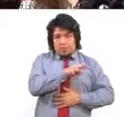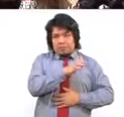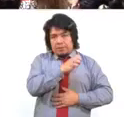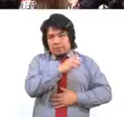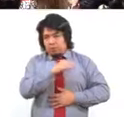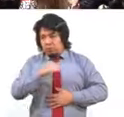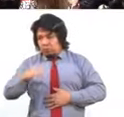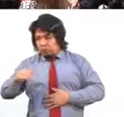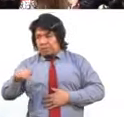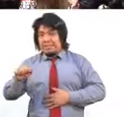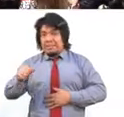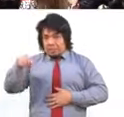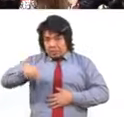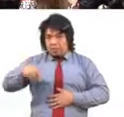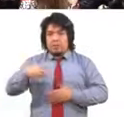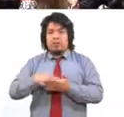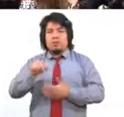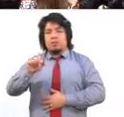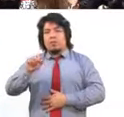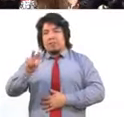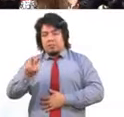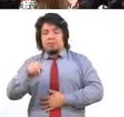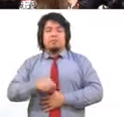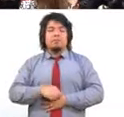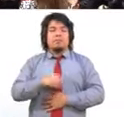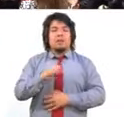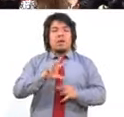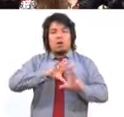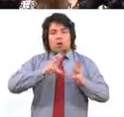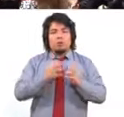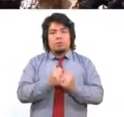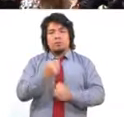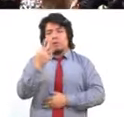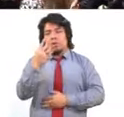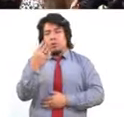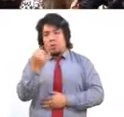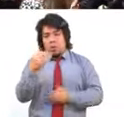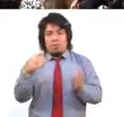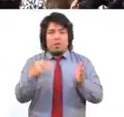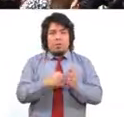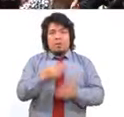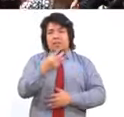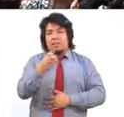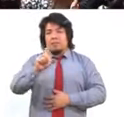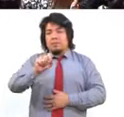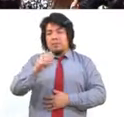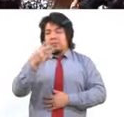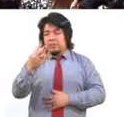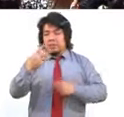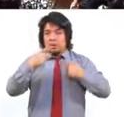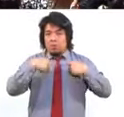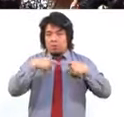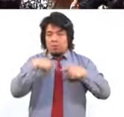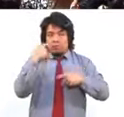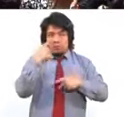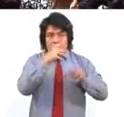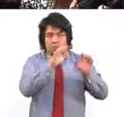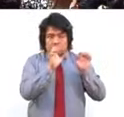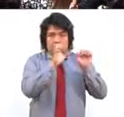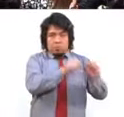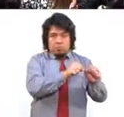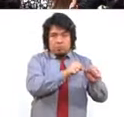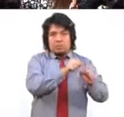septiembre de este año, hemos vinculado a proceso a 9.323 agresores de mujeres. Esto incluye